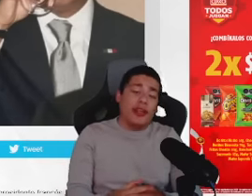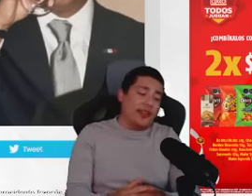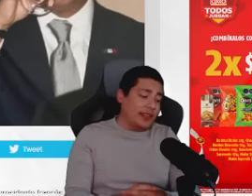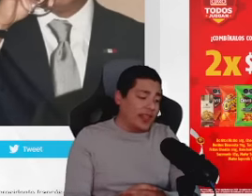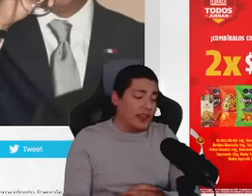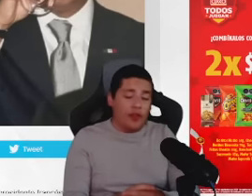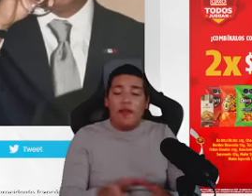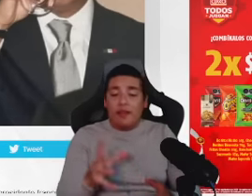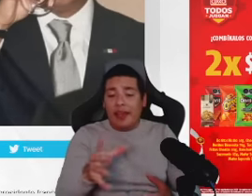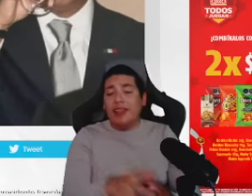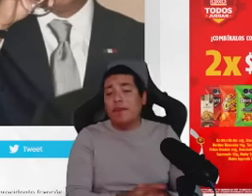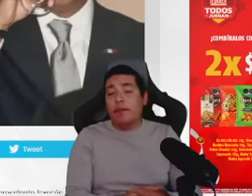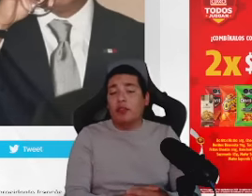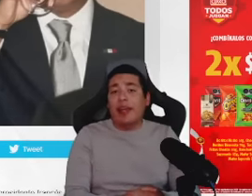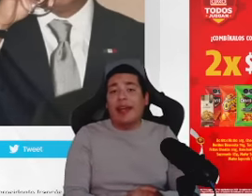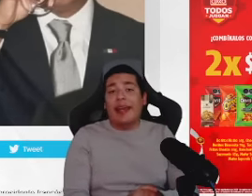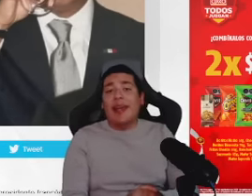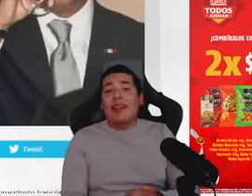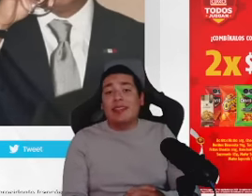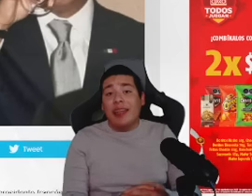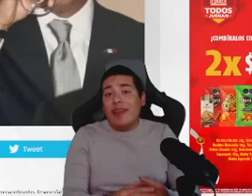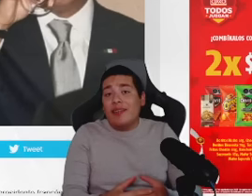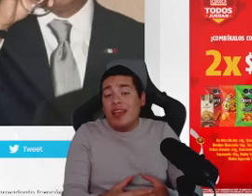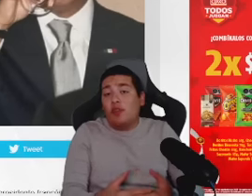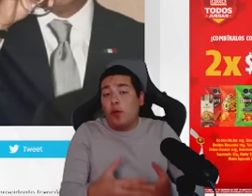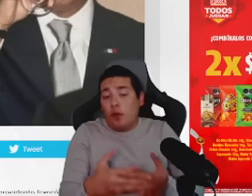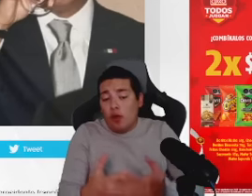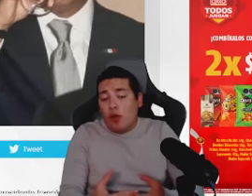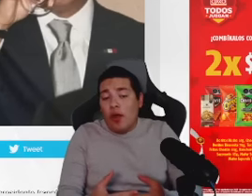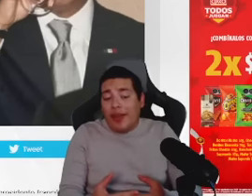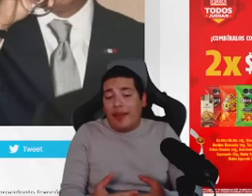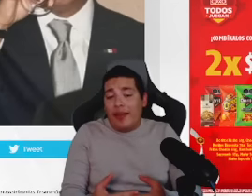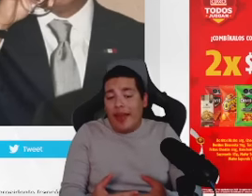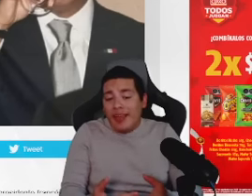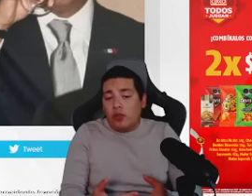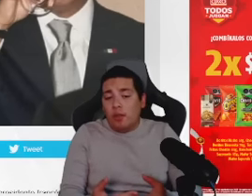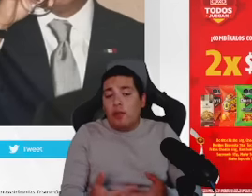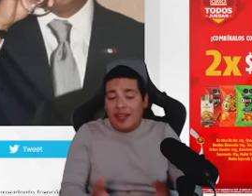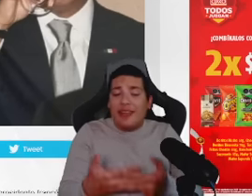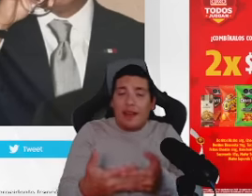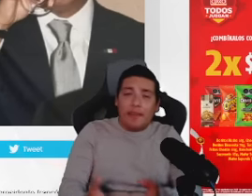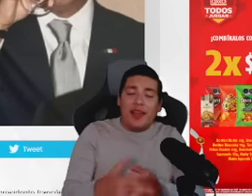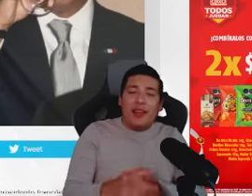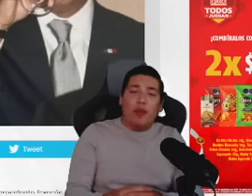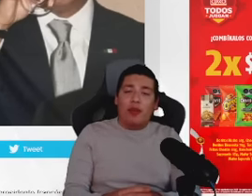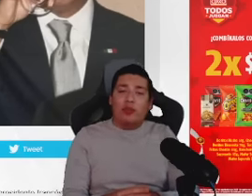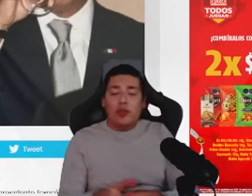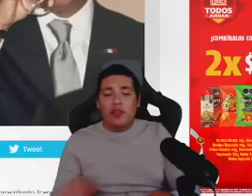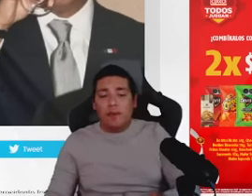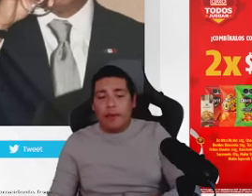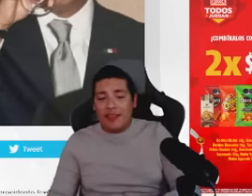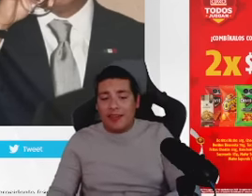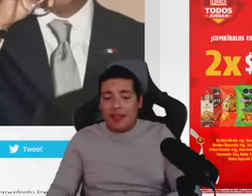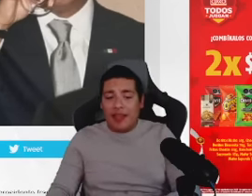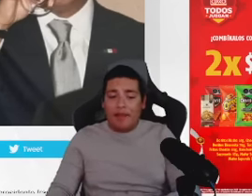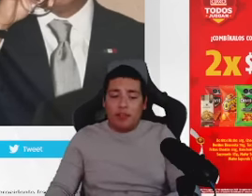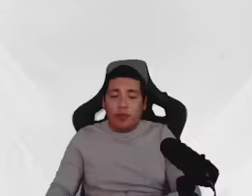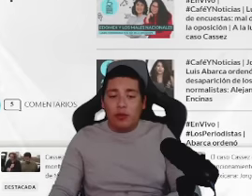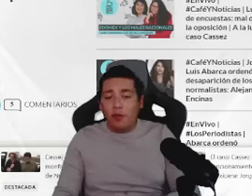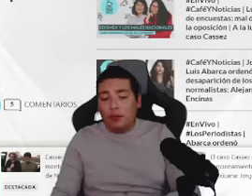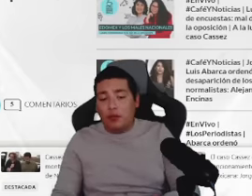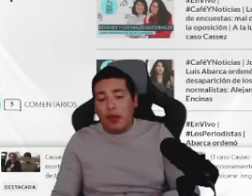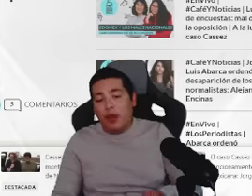en el sexenio de este personaje se desbordó esto pues ya también llegó a los oídos del presidente